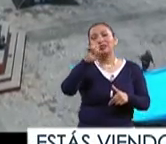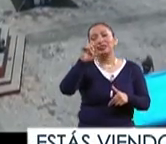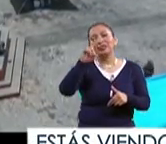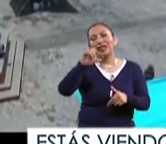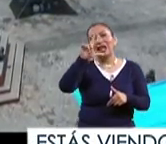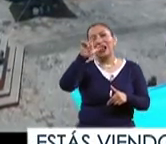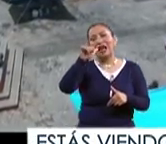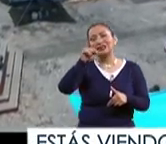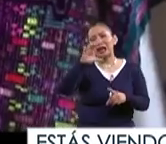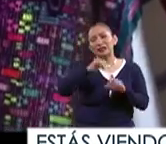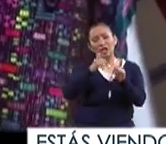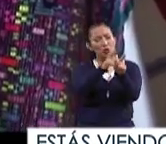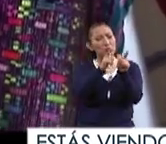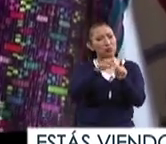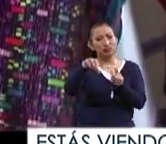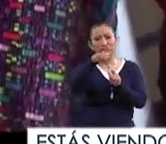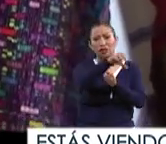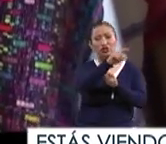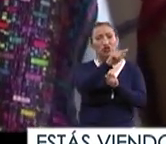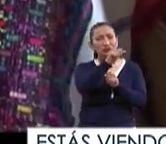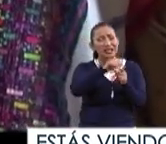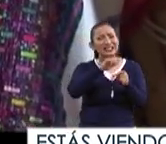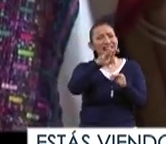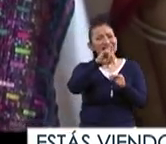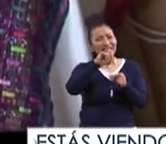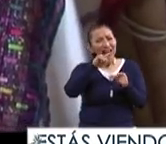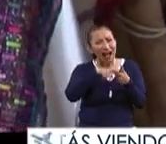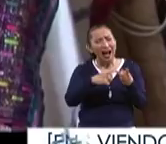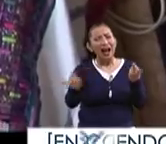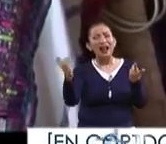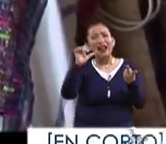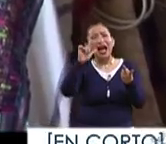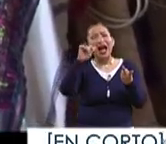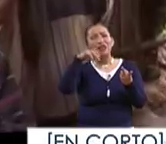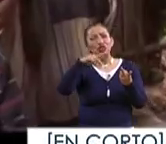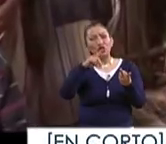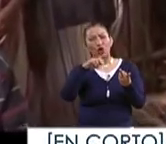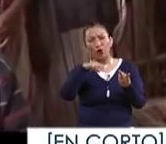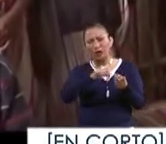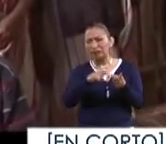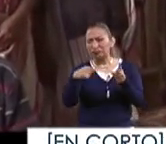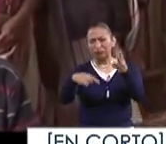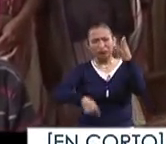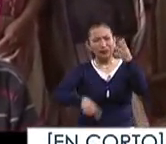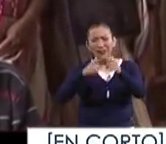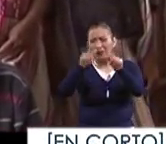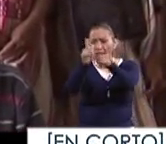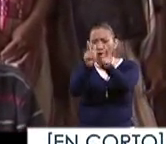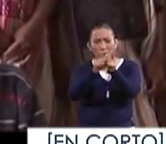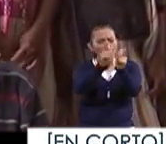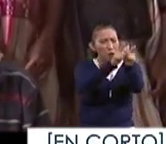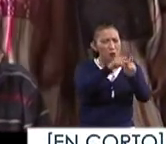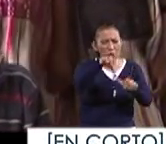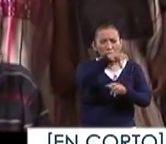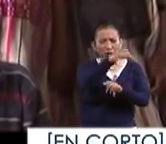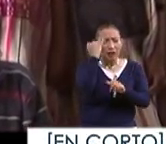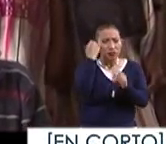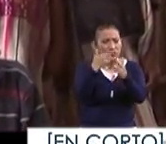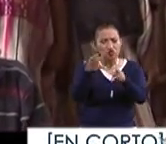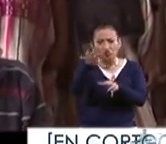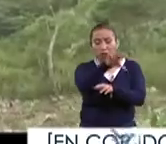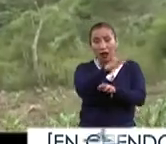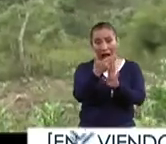Tenemos todo tipo de etnias, tzotziles, tzentales, lacandones, de todo tipo. Y en ese tiempo,